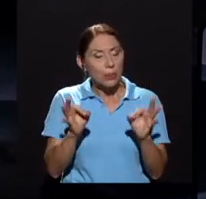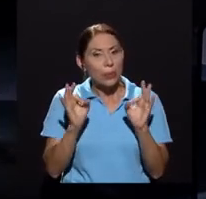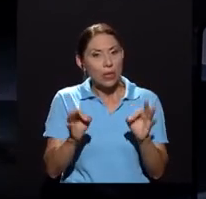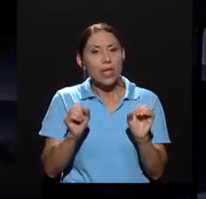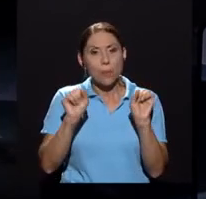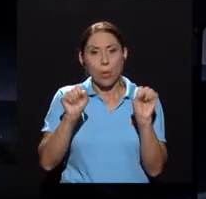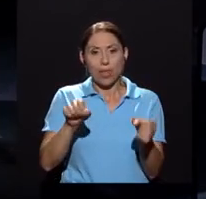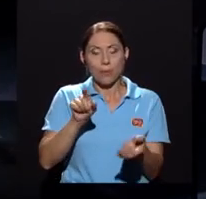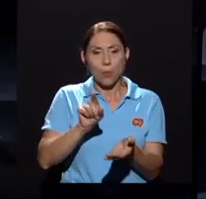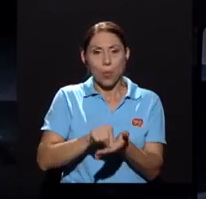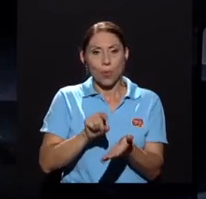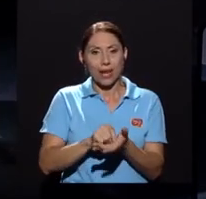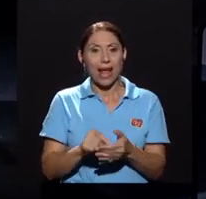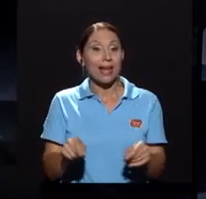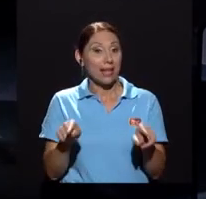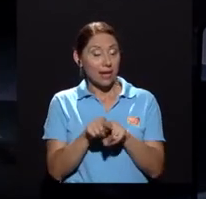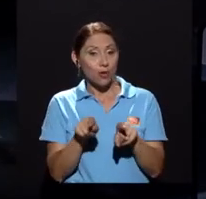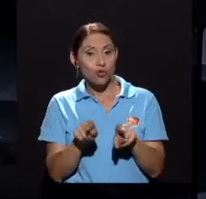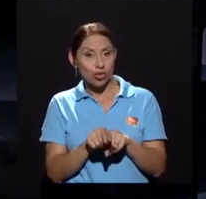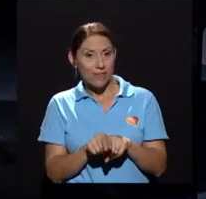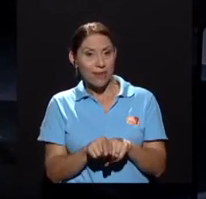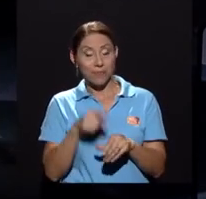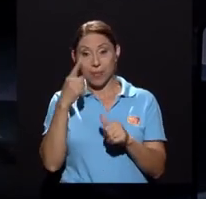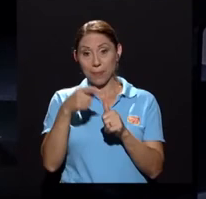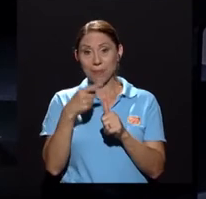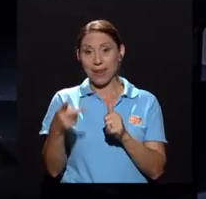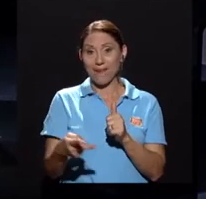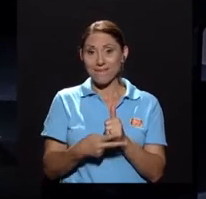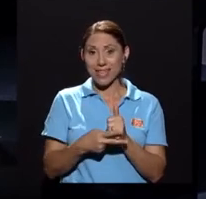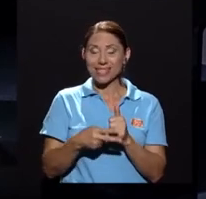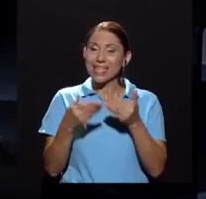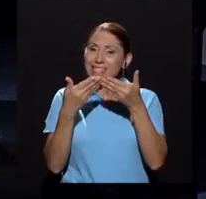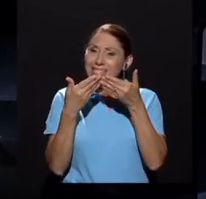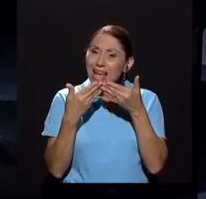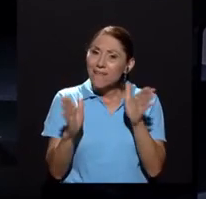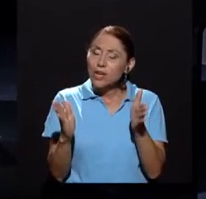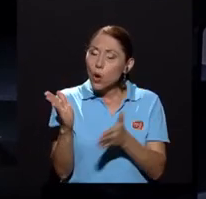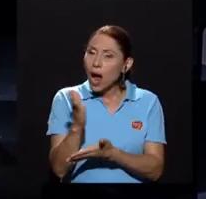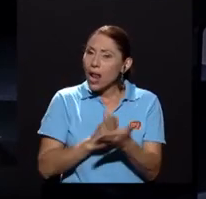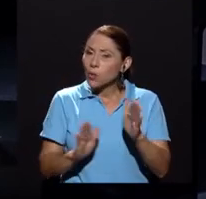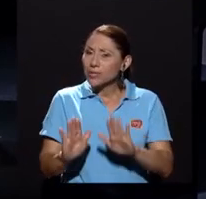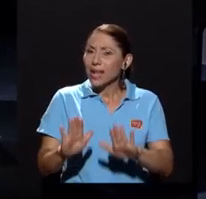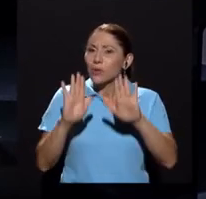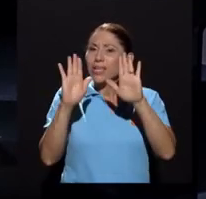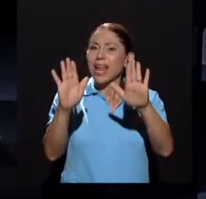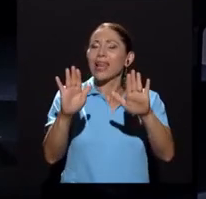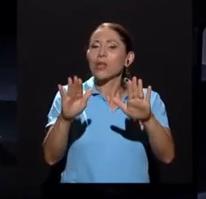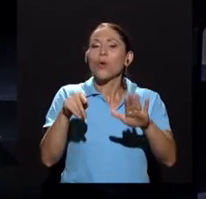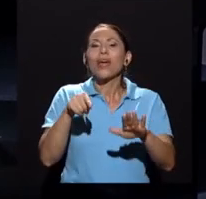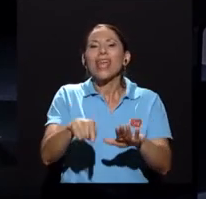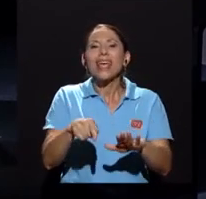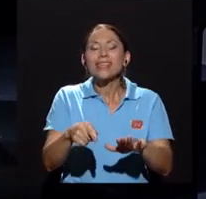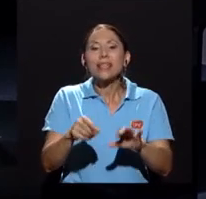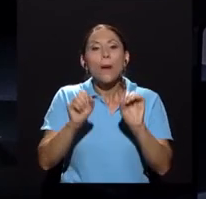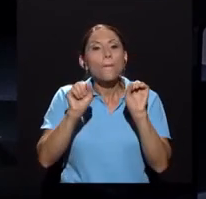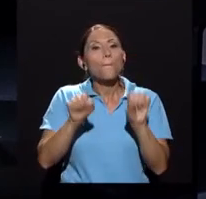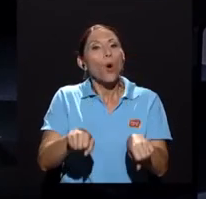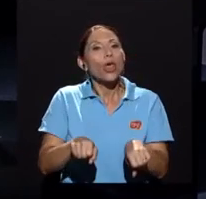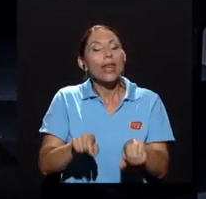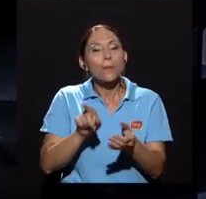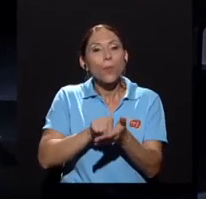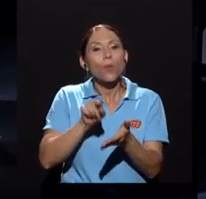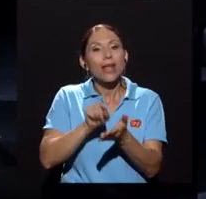inclusive se abrió por primera vez una cosa que me parece extraordinaria que es el poder publicar en línea